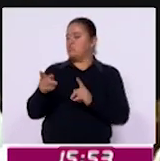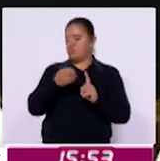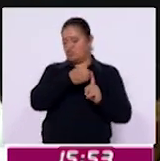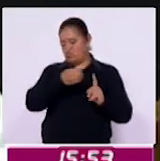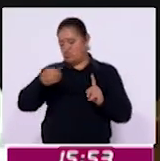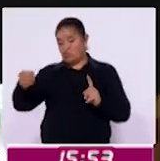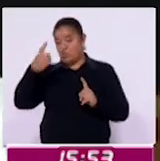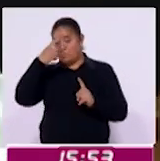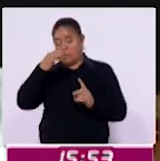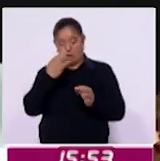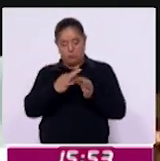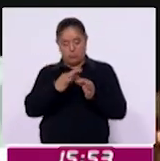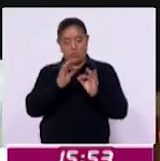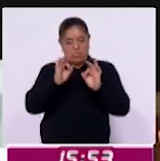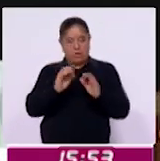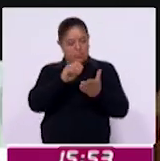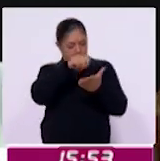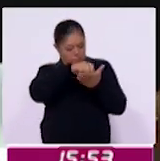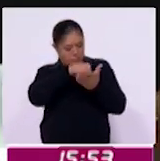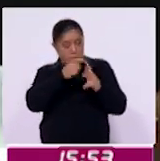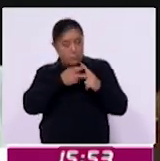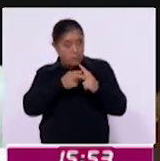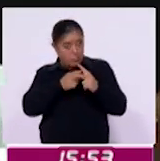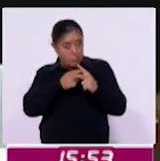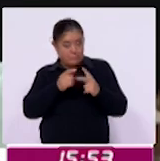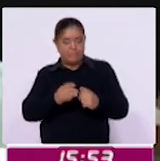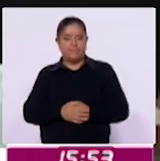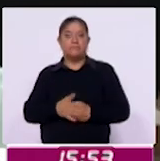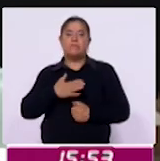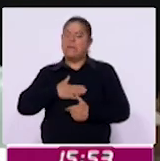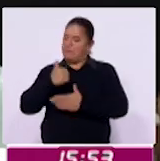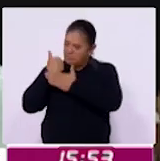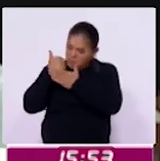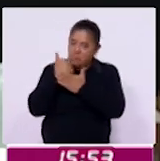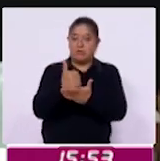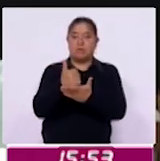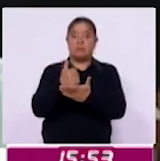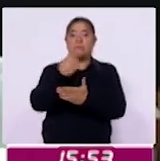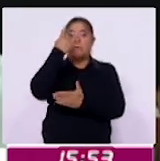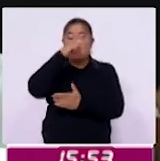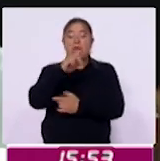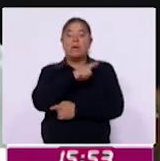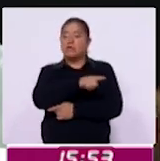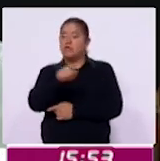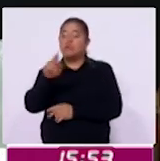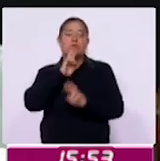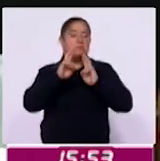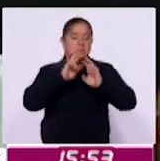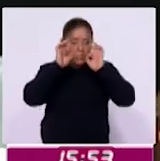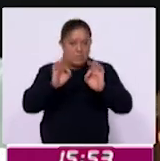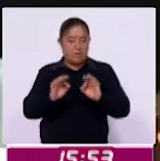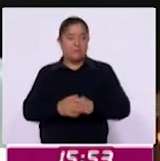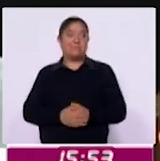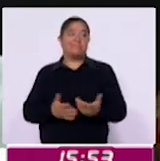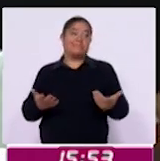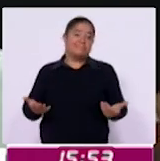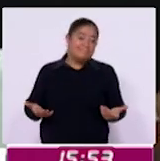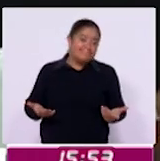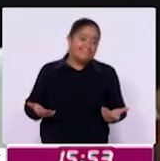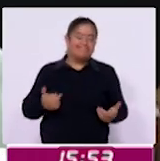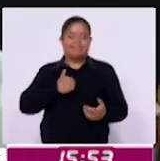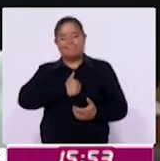un balance. Hemos dado todas las condiciones para que los resultados se puedan dar. Desafortunadamente, los resultados